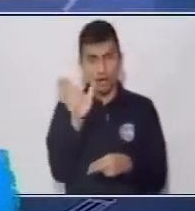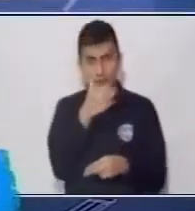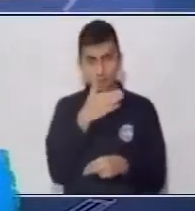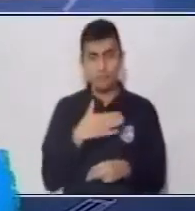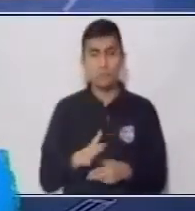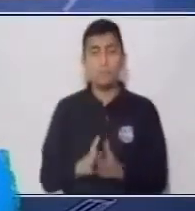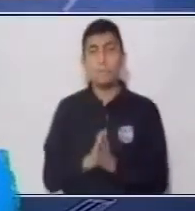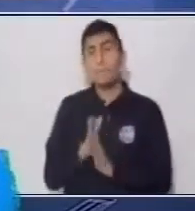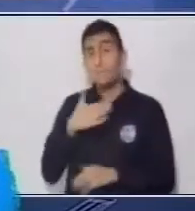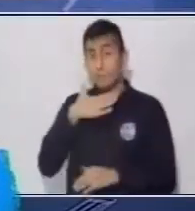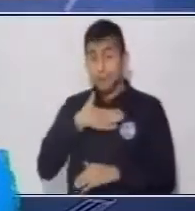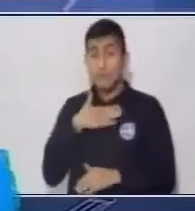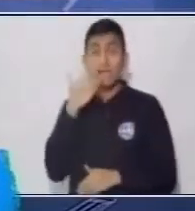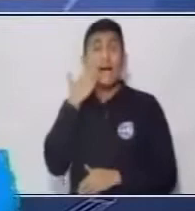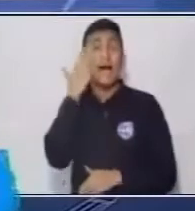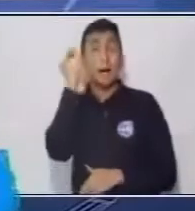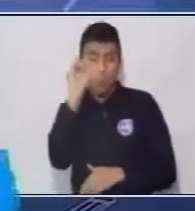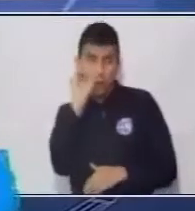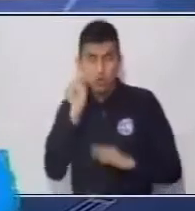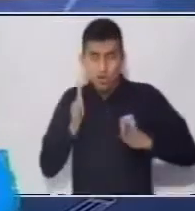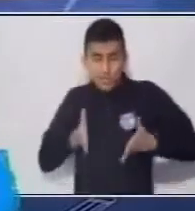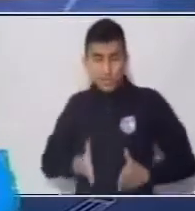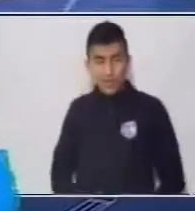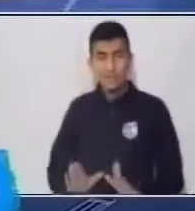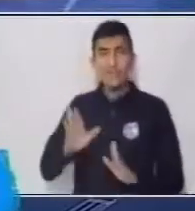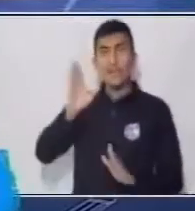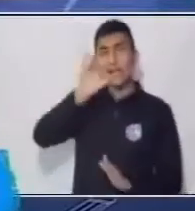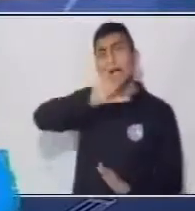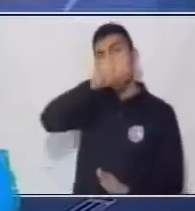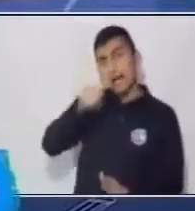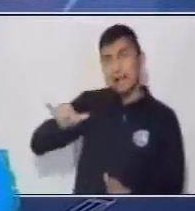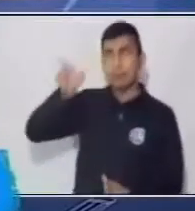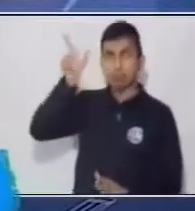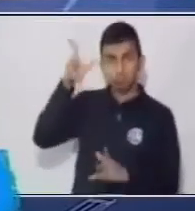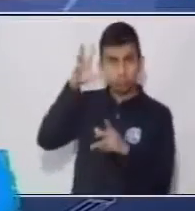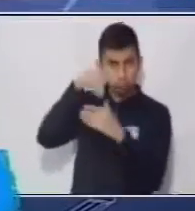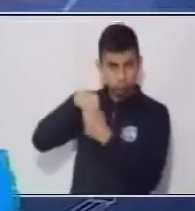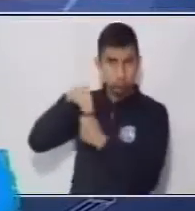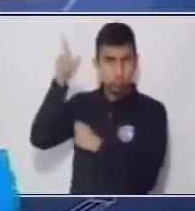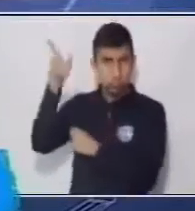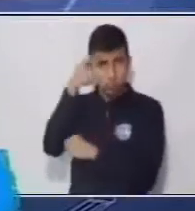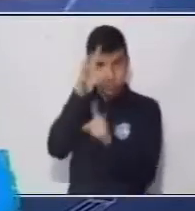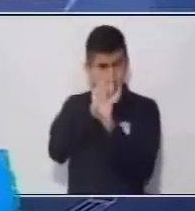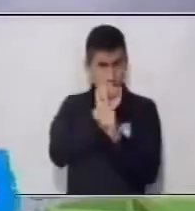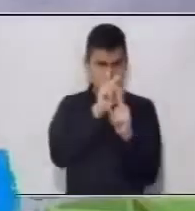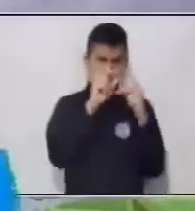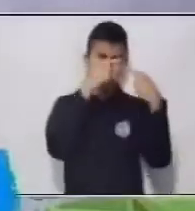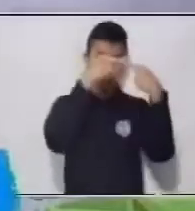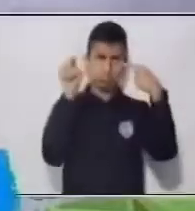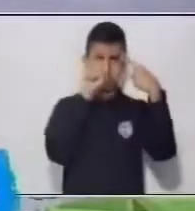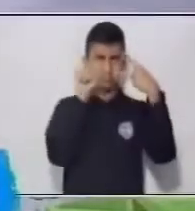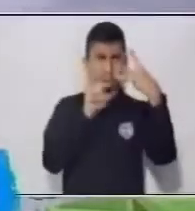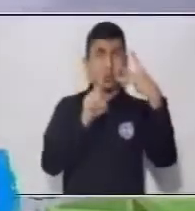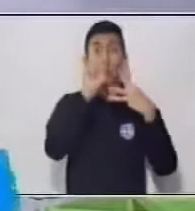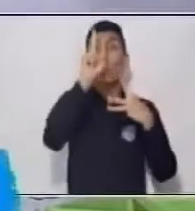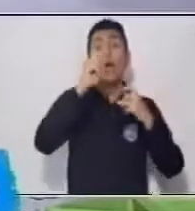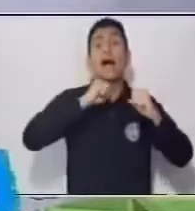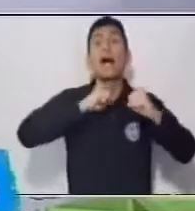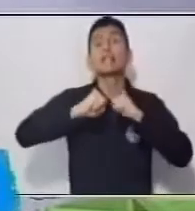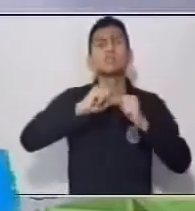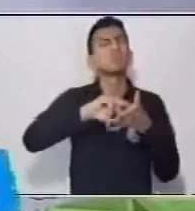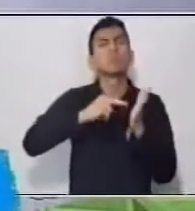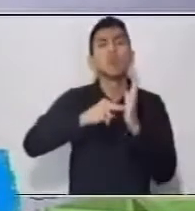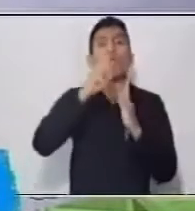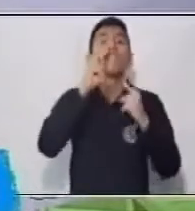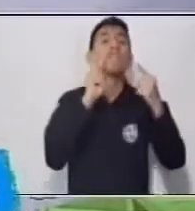Jalapa. Está el verbo nacieron. Si tú observas, solamente hay una acción dentro de